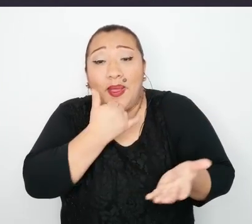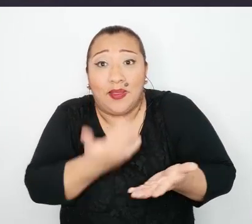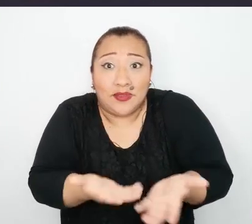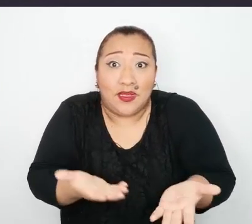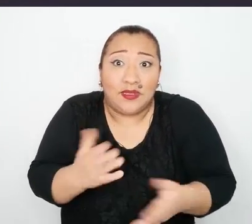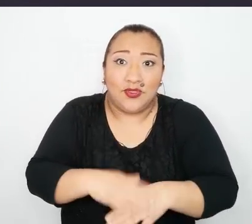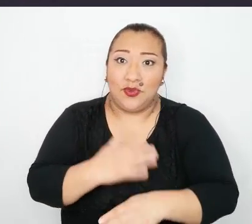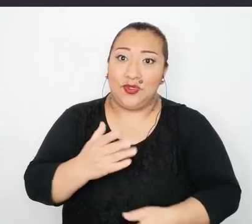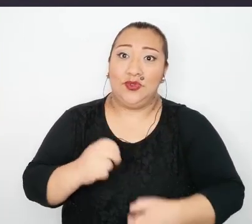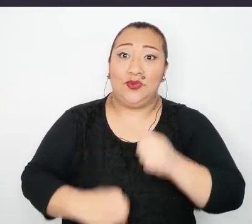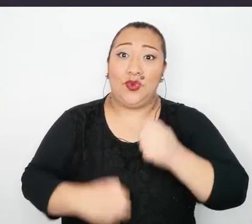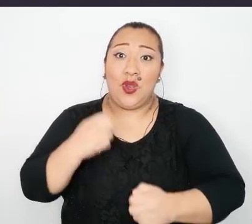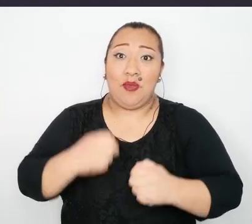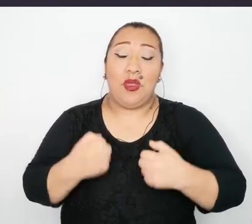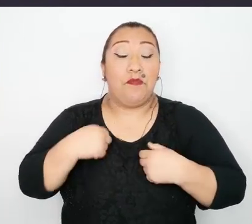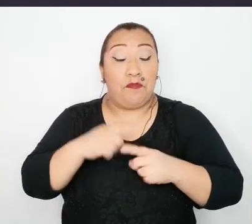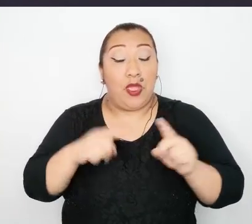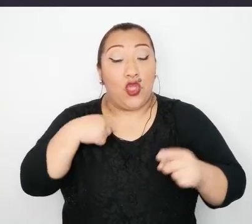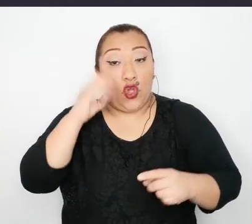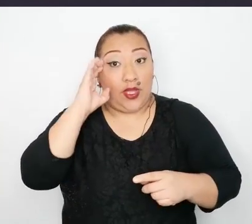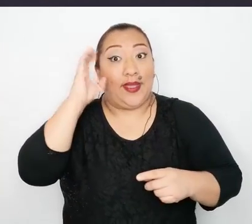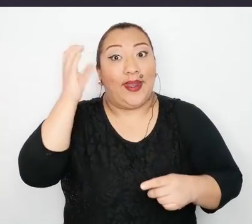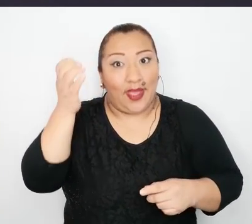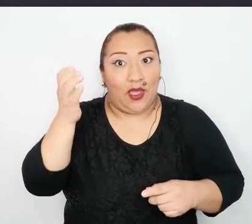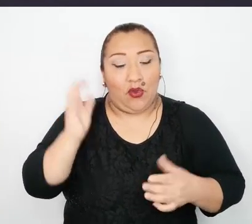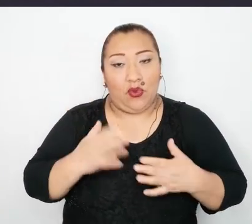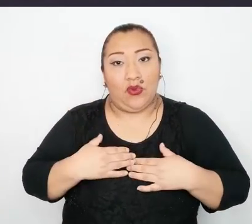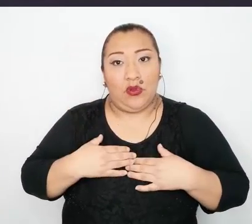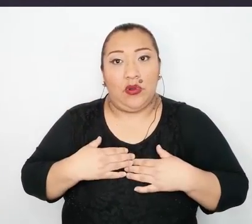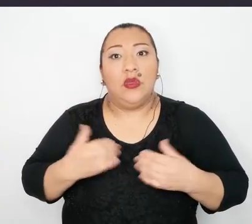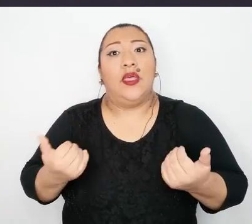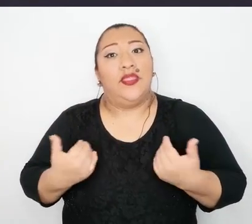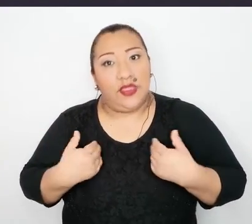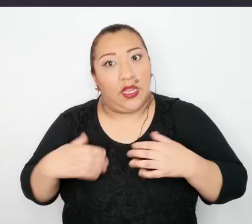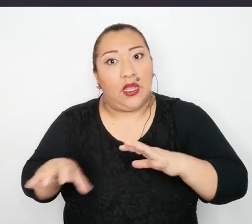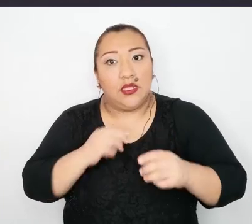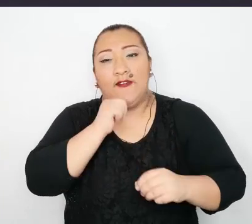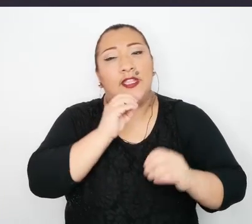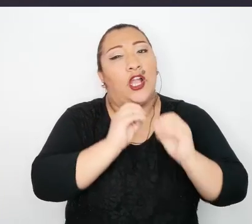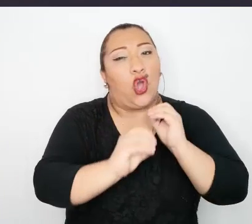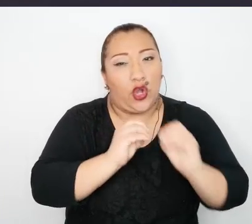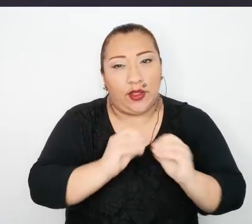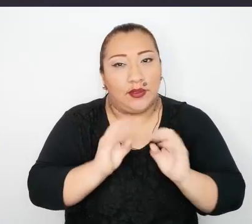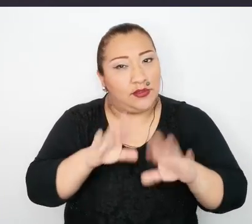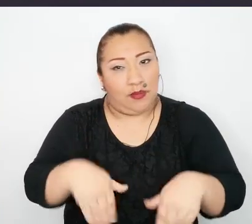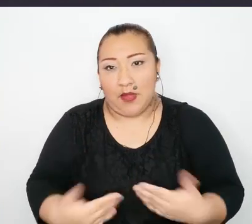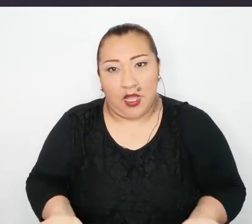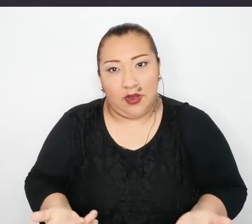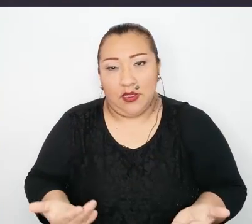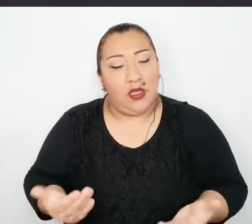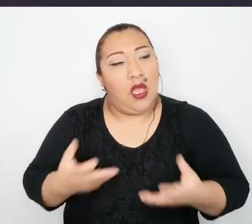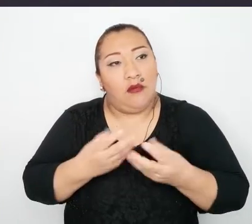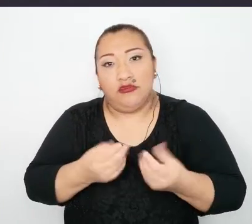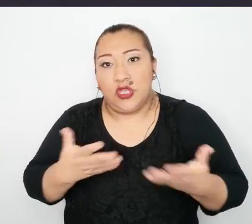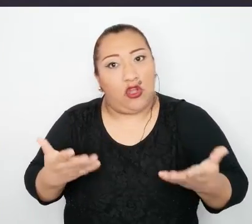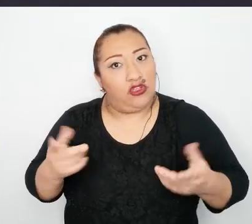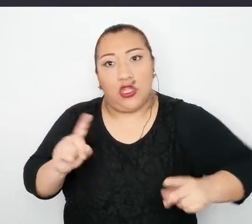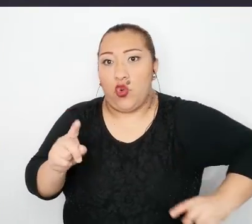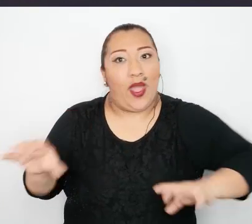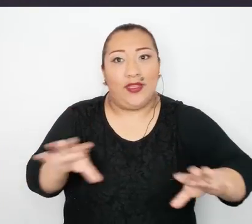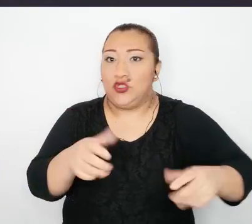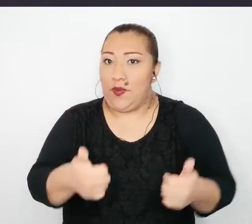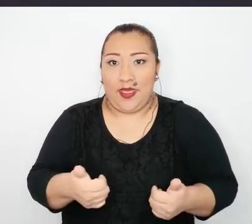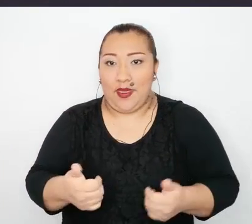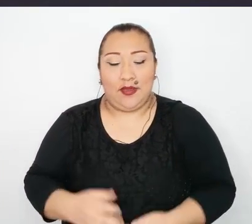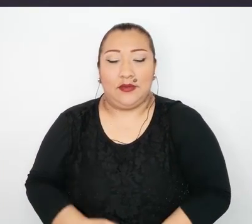respecto de lo que está sucediendo. Nosotros creemos que tienen que hacerse correcciones. Creemos que hay